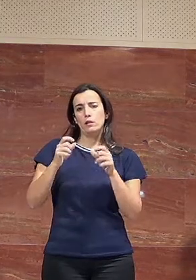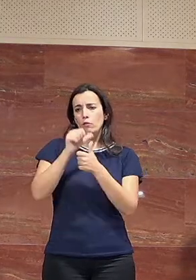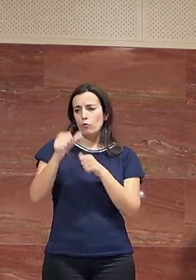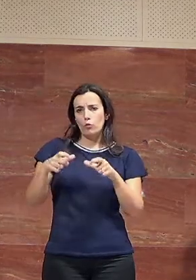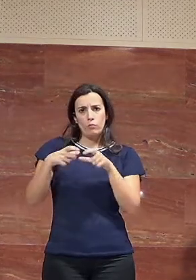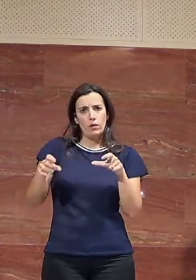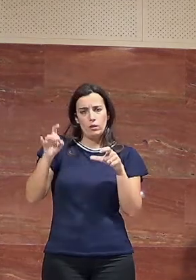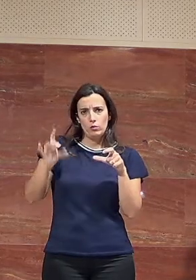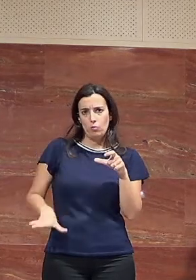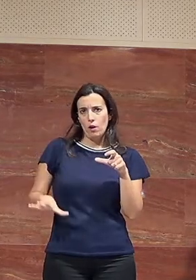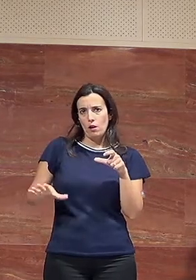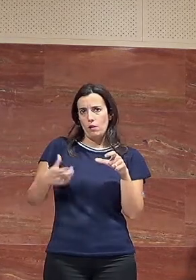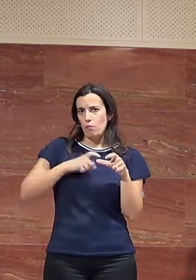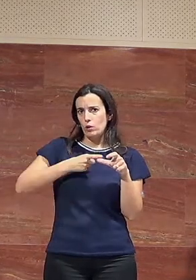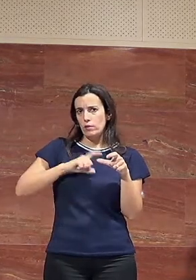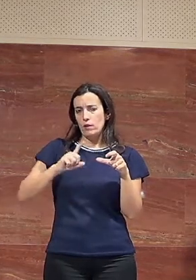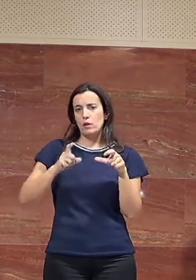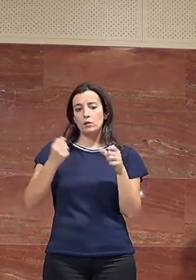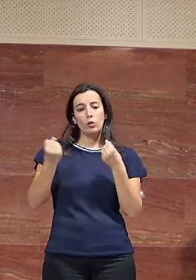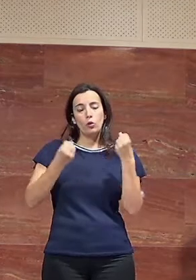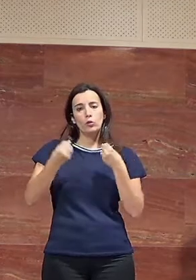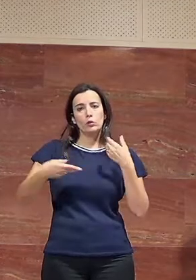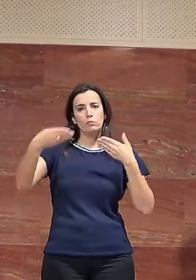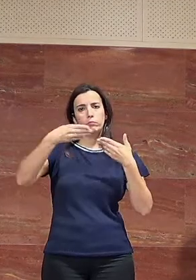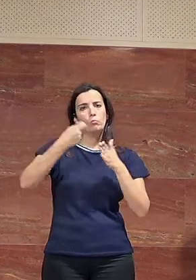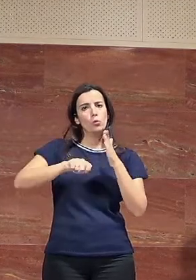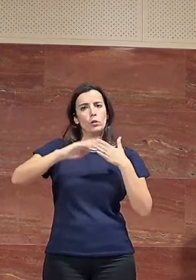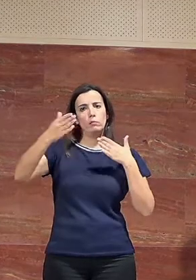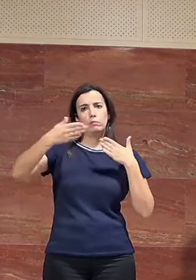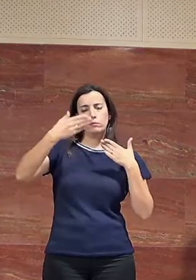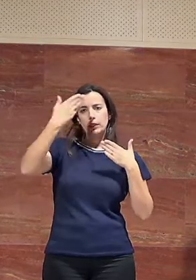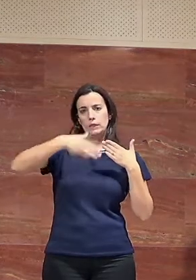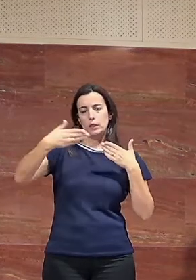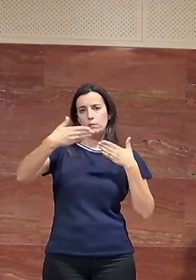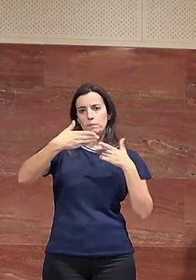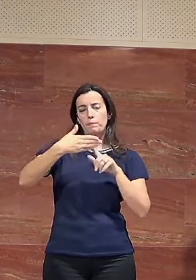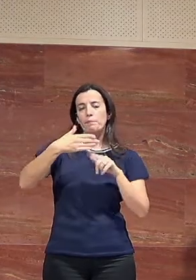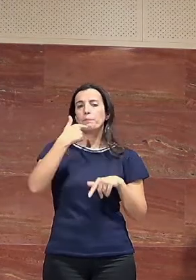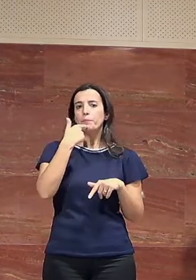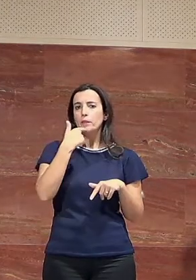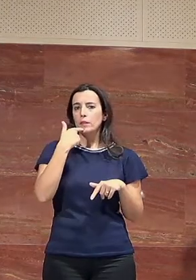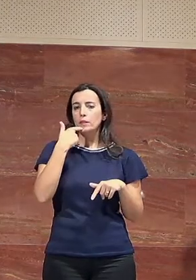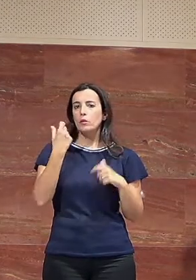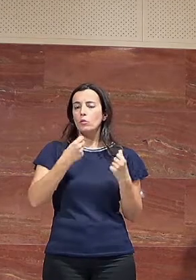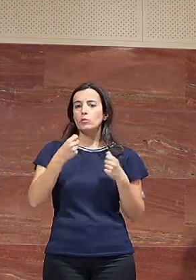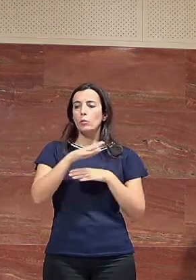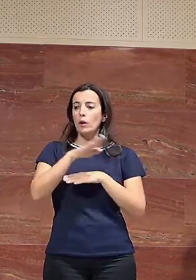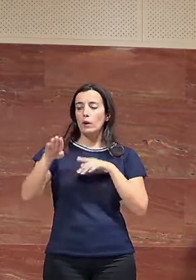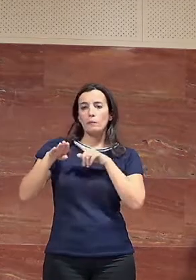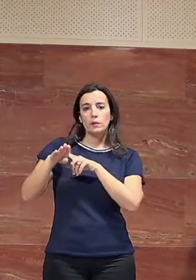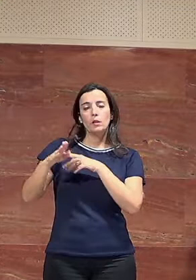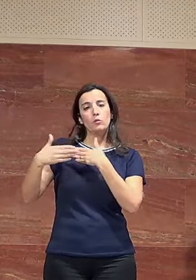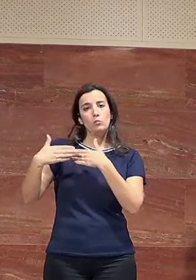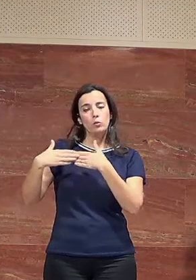sus parabrisas, sin más explicación. Le colocaban una multa que le decía, pues está usted aparcado en doble fila en la puerta del colegio impidiendo el acceso